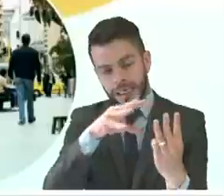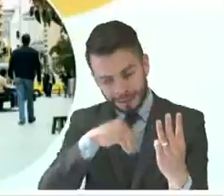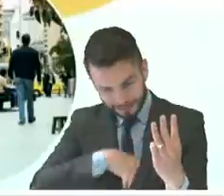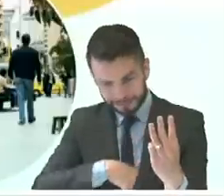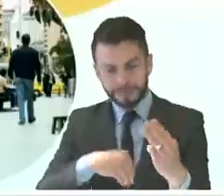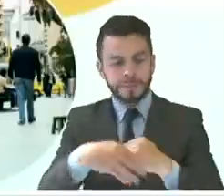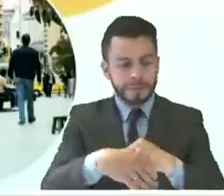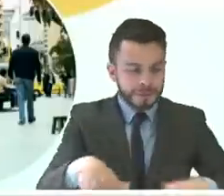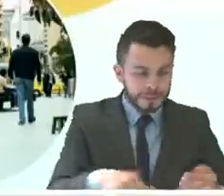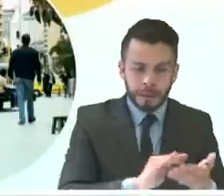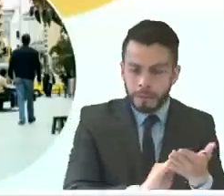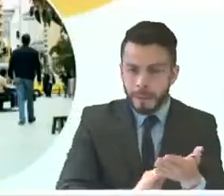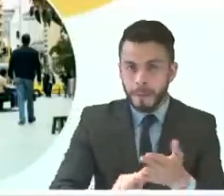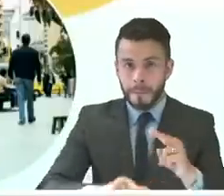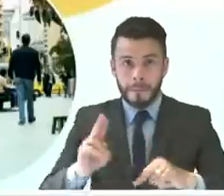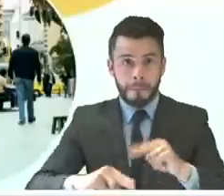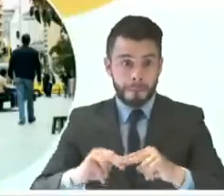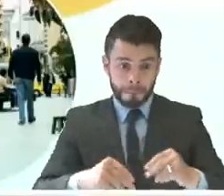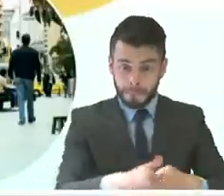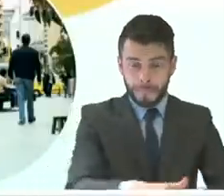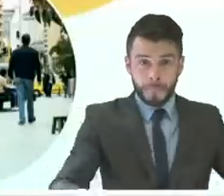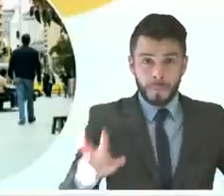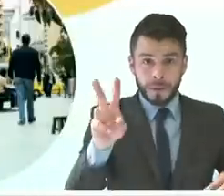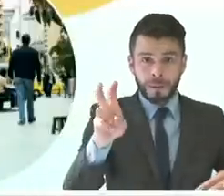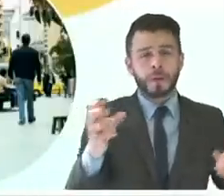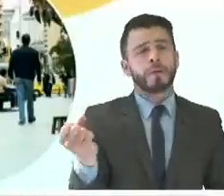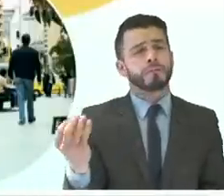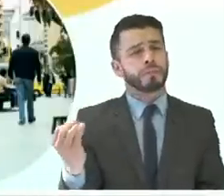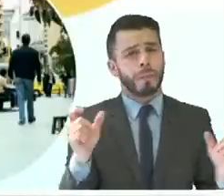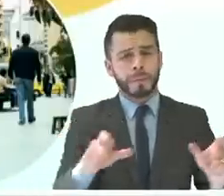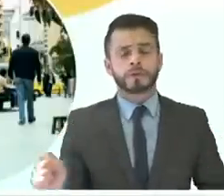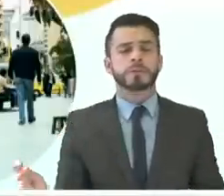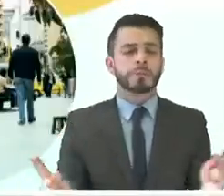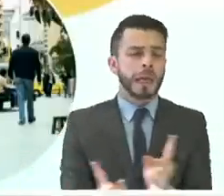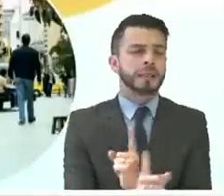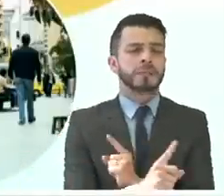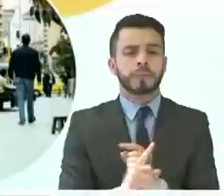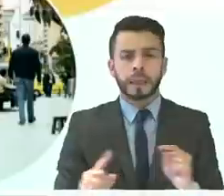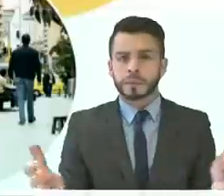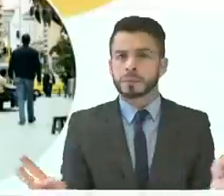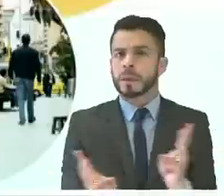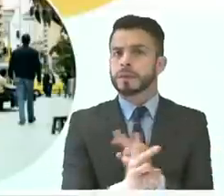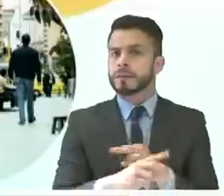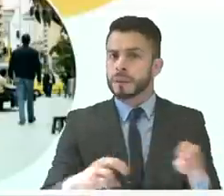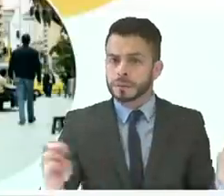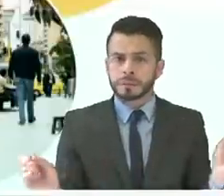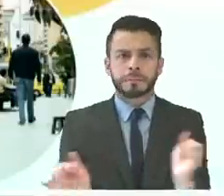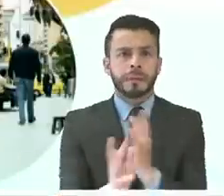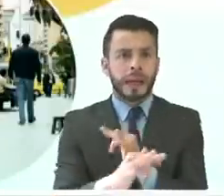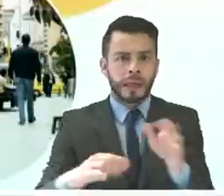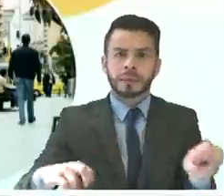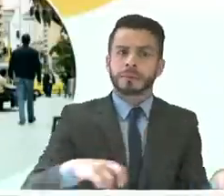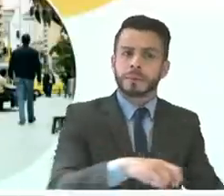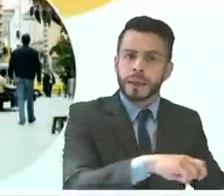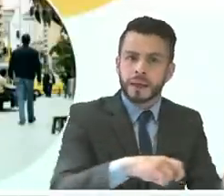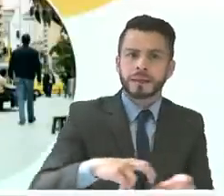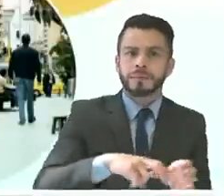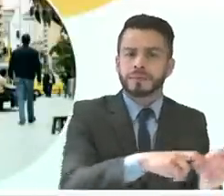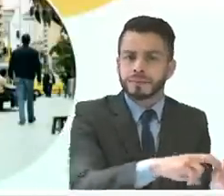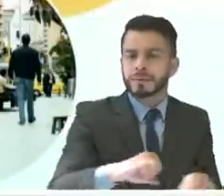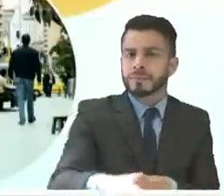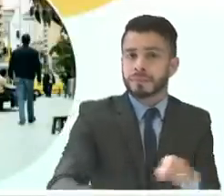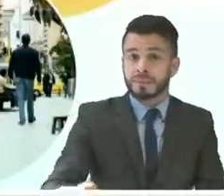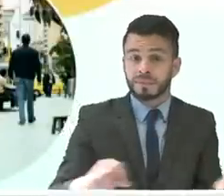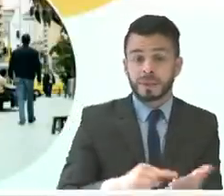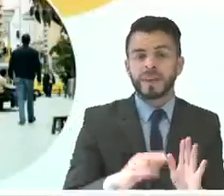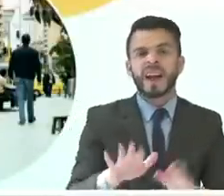que la Séptima es un corredor que mueve a muchas personas, también sabemos que es mucho más que solo un